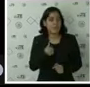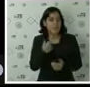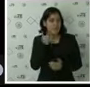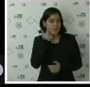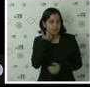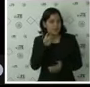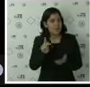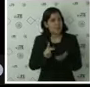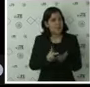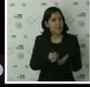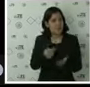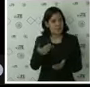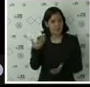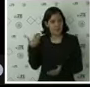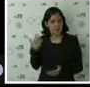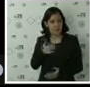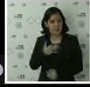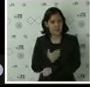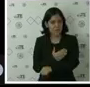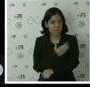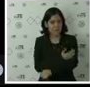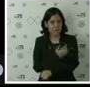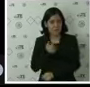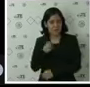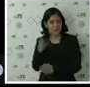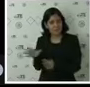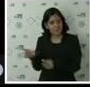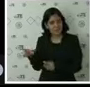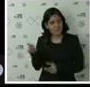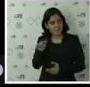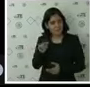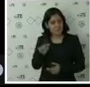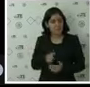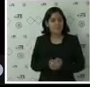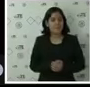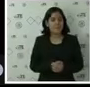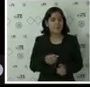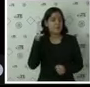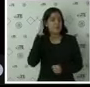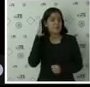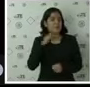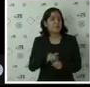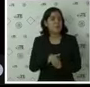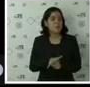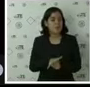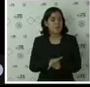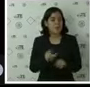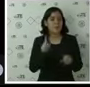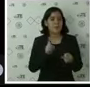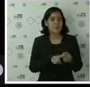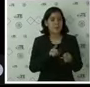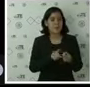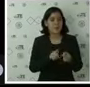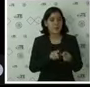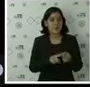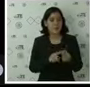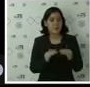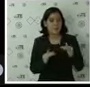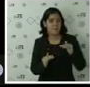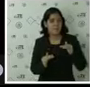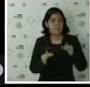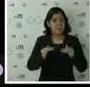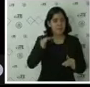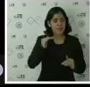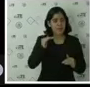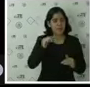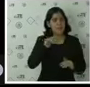que dijeron mis compañeras y compañeros. Principalmente serían tres. La primera sería las brechas y asimetrías que existen